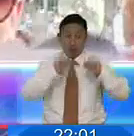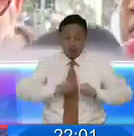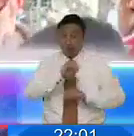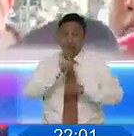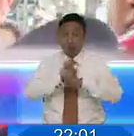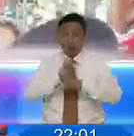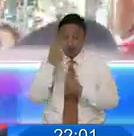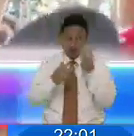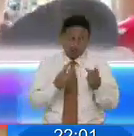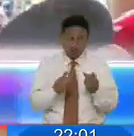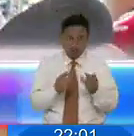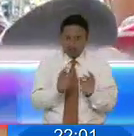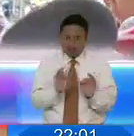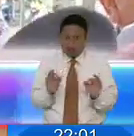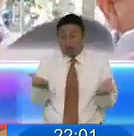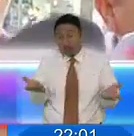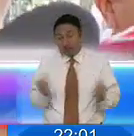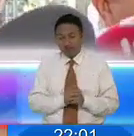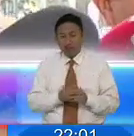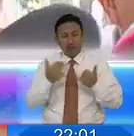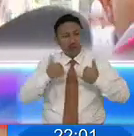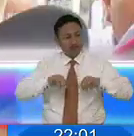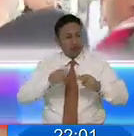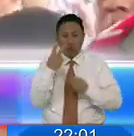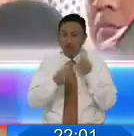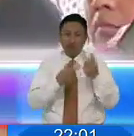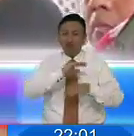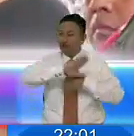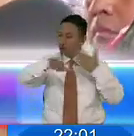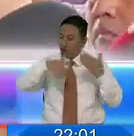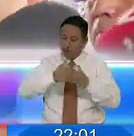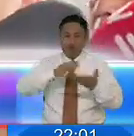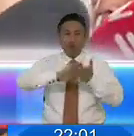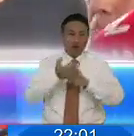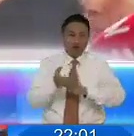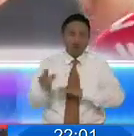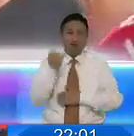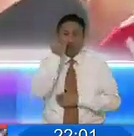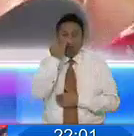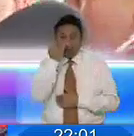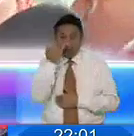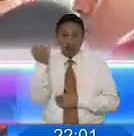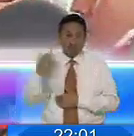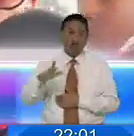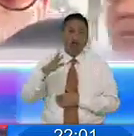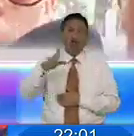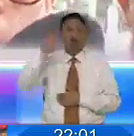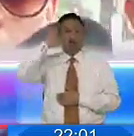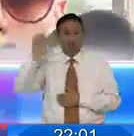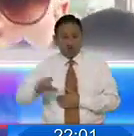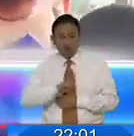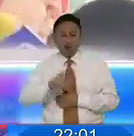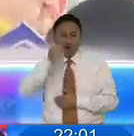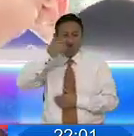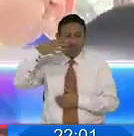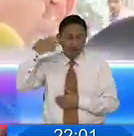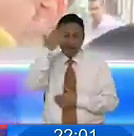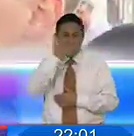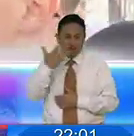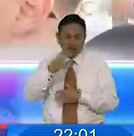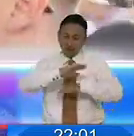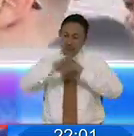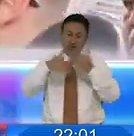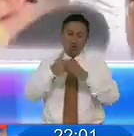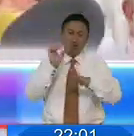ecuador como ecuatoriano seguiré visitando todas las comunidades no sólo indígenas montubios afro de todo el ecuador que